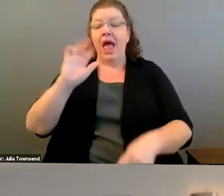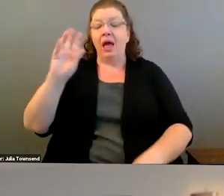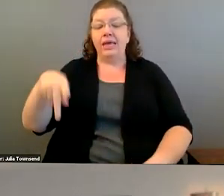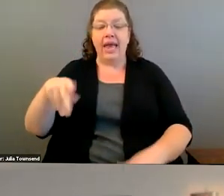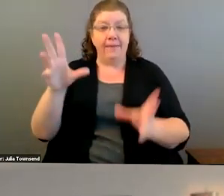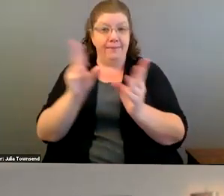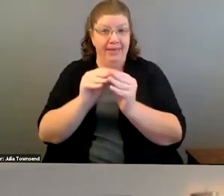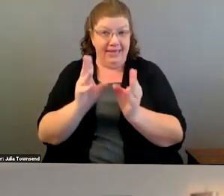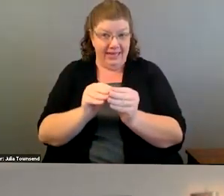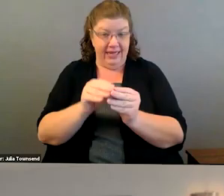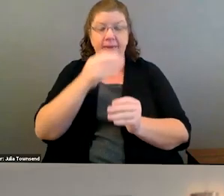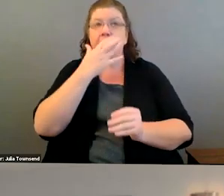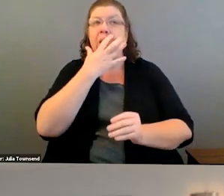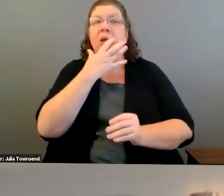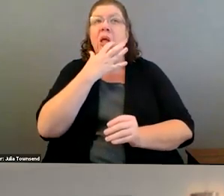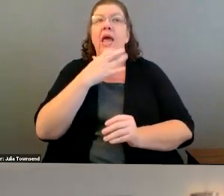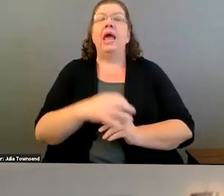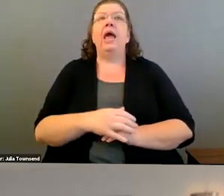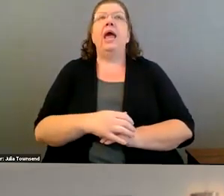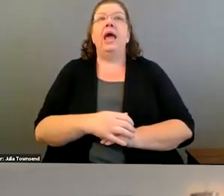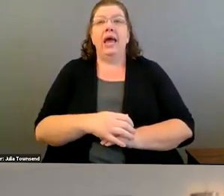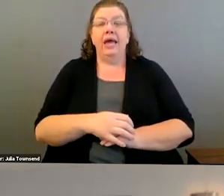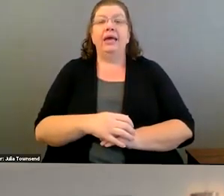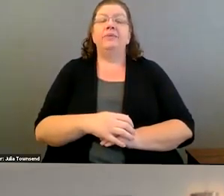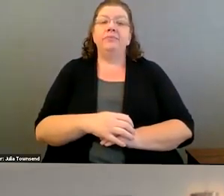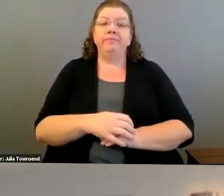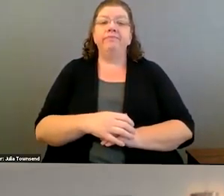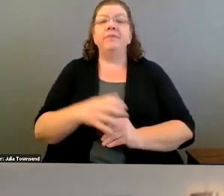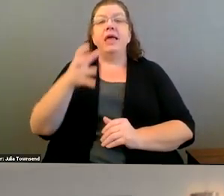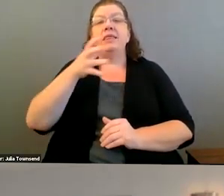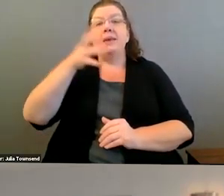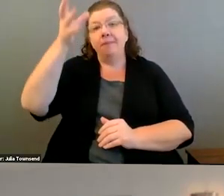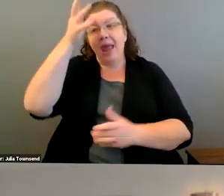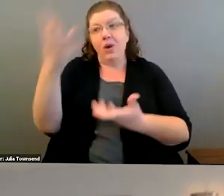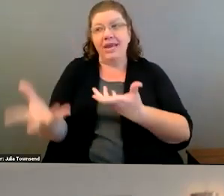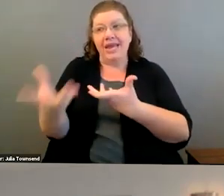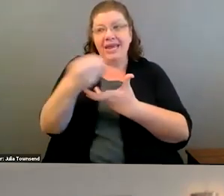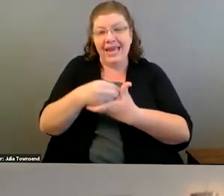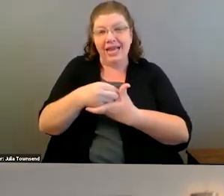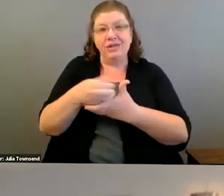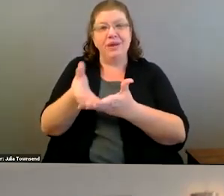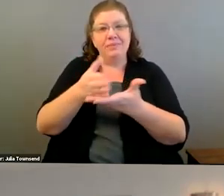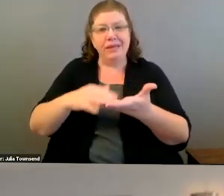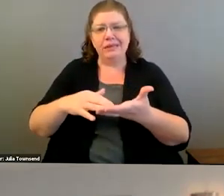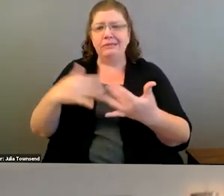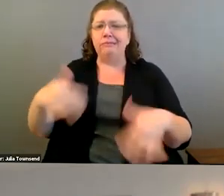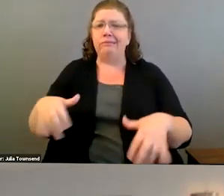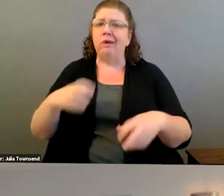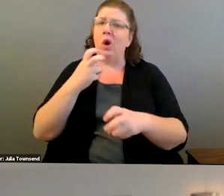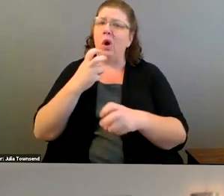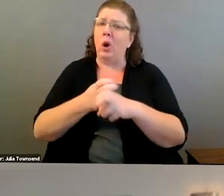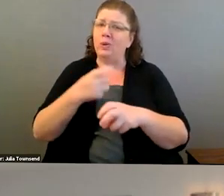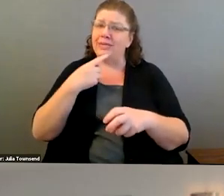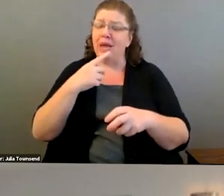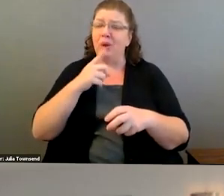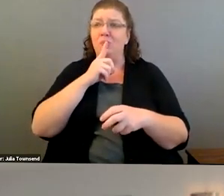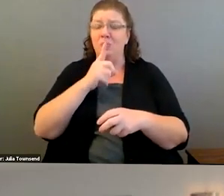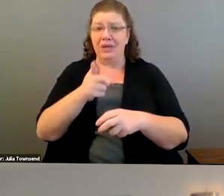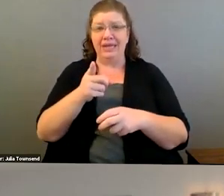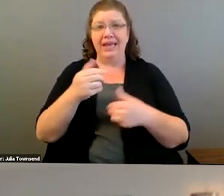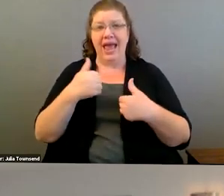del consejo asesor de padres del cap y la situación de participación de padres es muy difícil